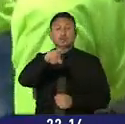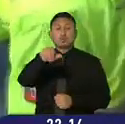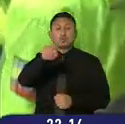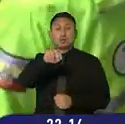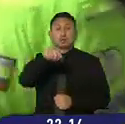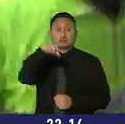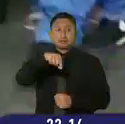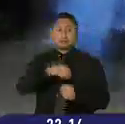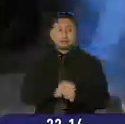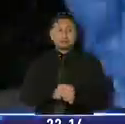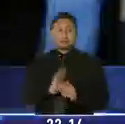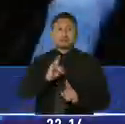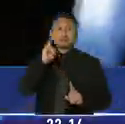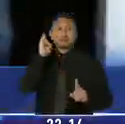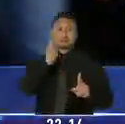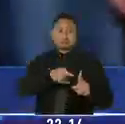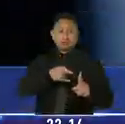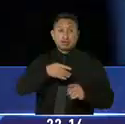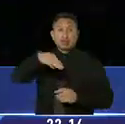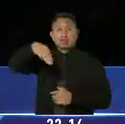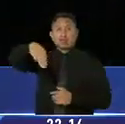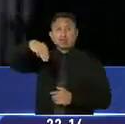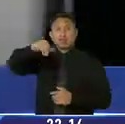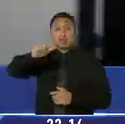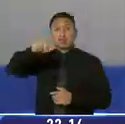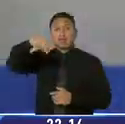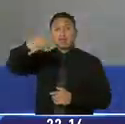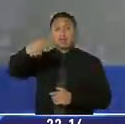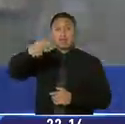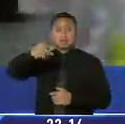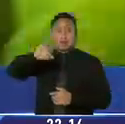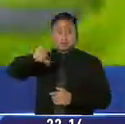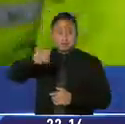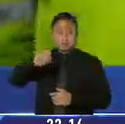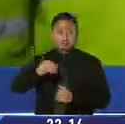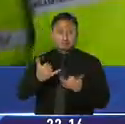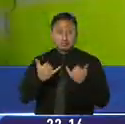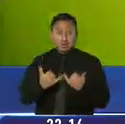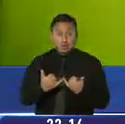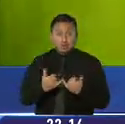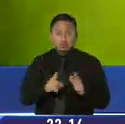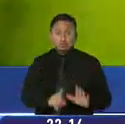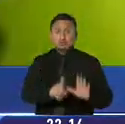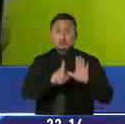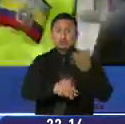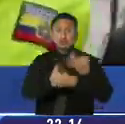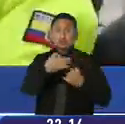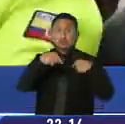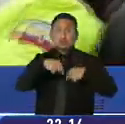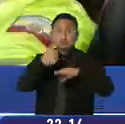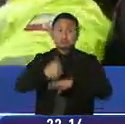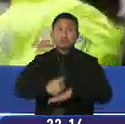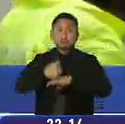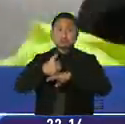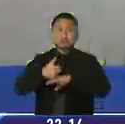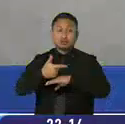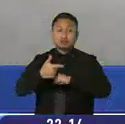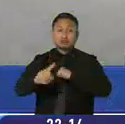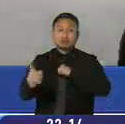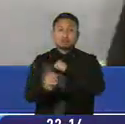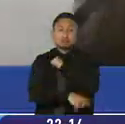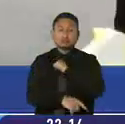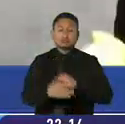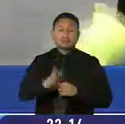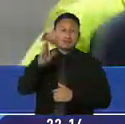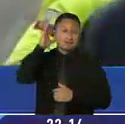como alias Mangajo, quien acumuló su sexta sentencia condenatoria emitida por el Tribunal de Garantías Penales de Azuay, pero